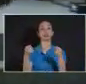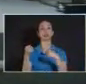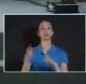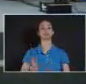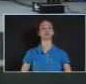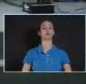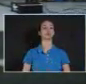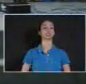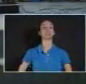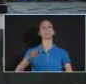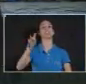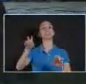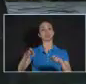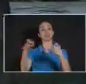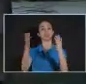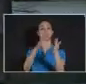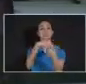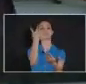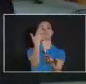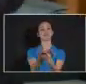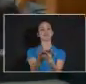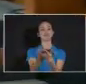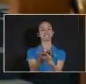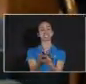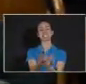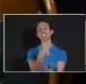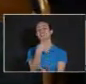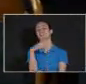Y entonces tropieza, ¡ay del que tropieza!